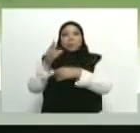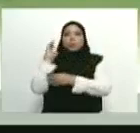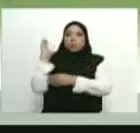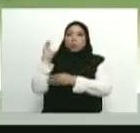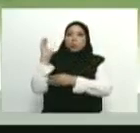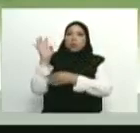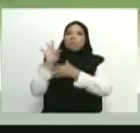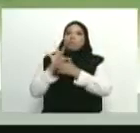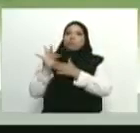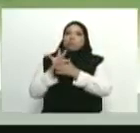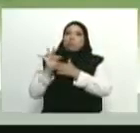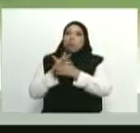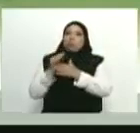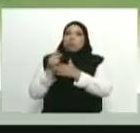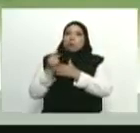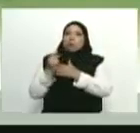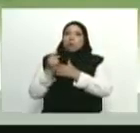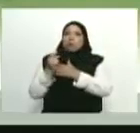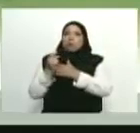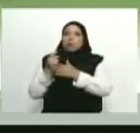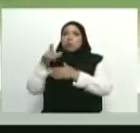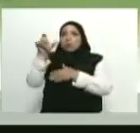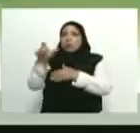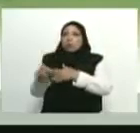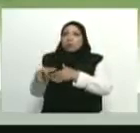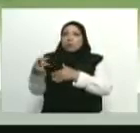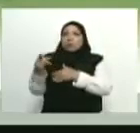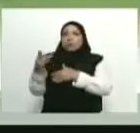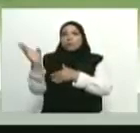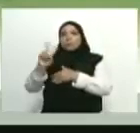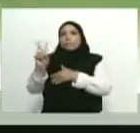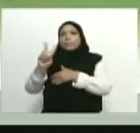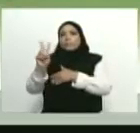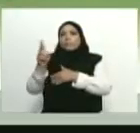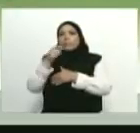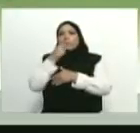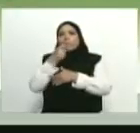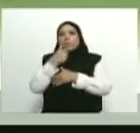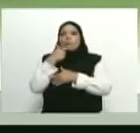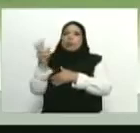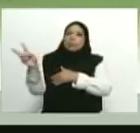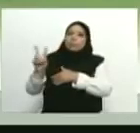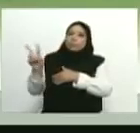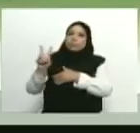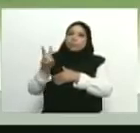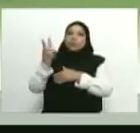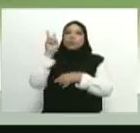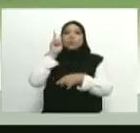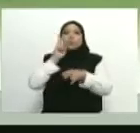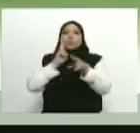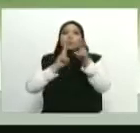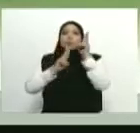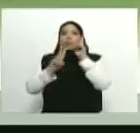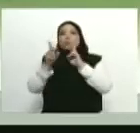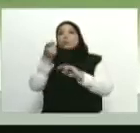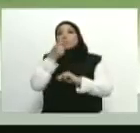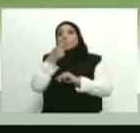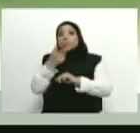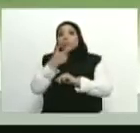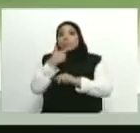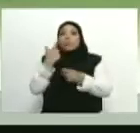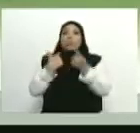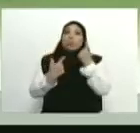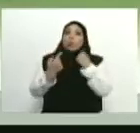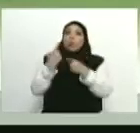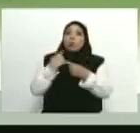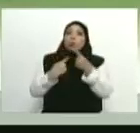cosas funcionan, ¿vale? Entonces yo digo, bueno, las ciudades venezolanas están más bonitas, están más limpias, más brillantes, más